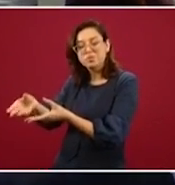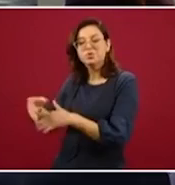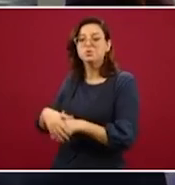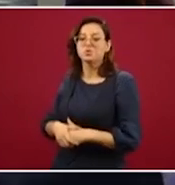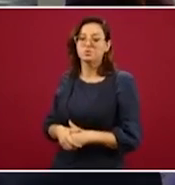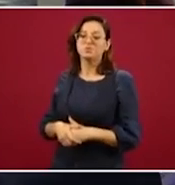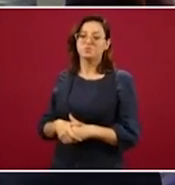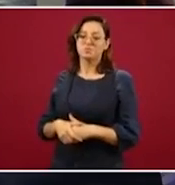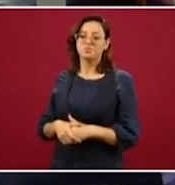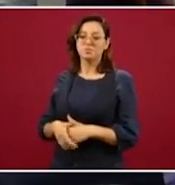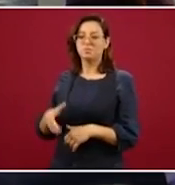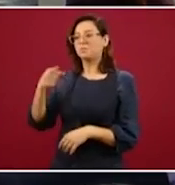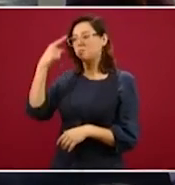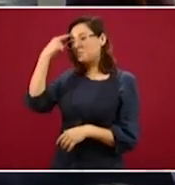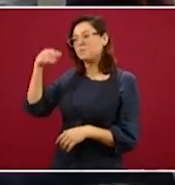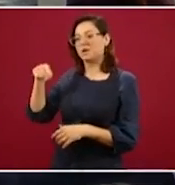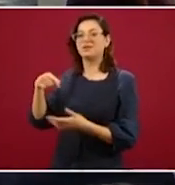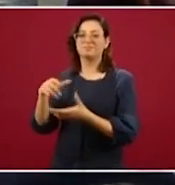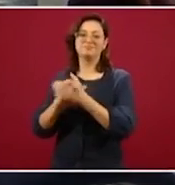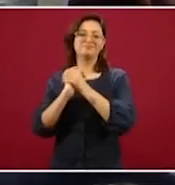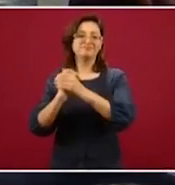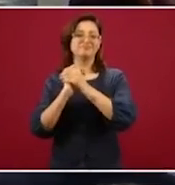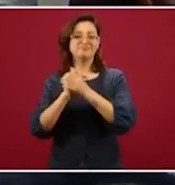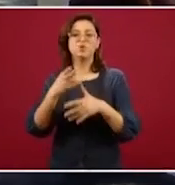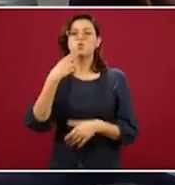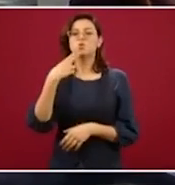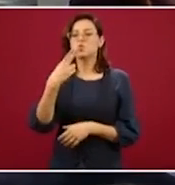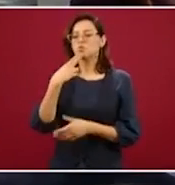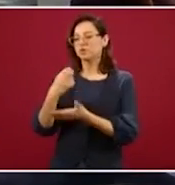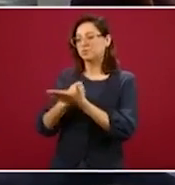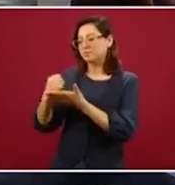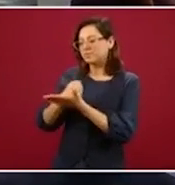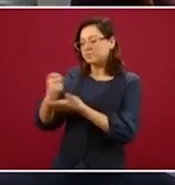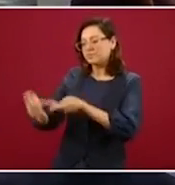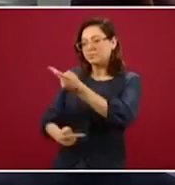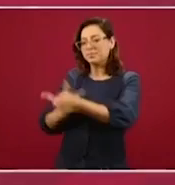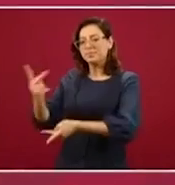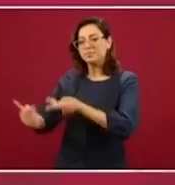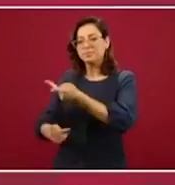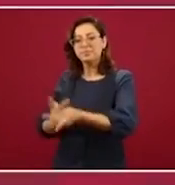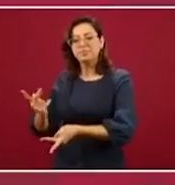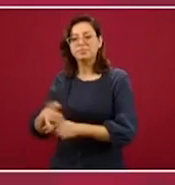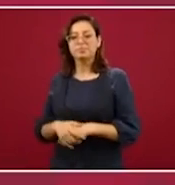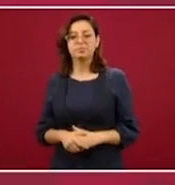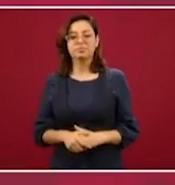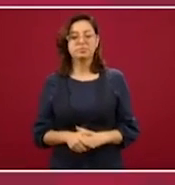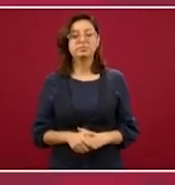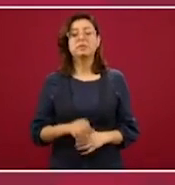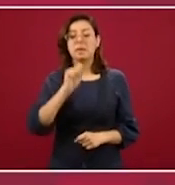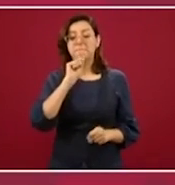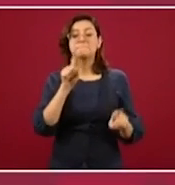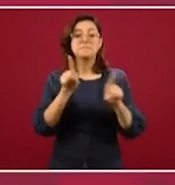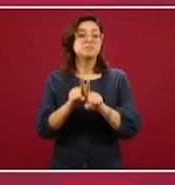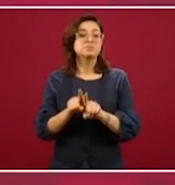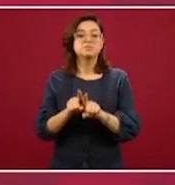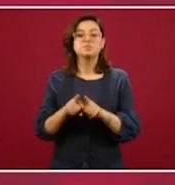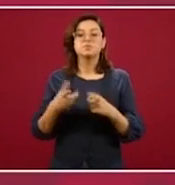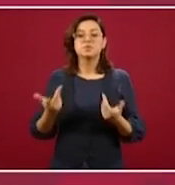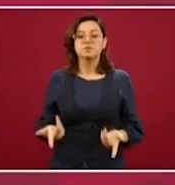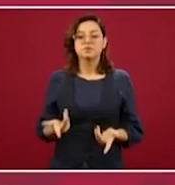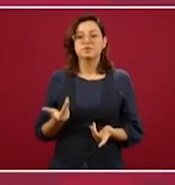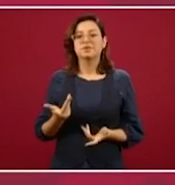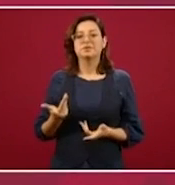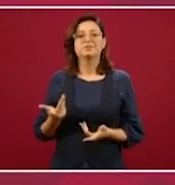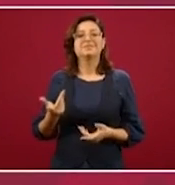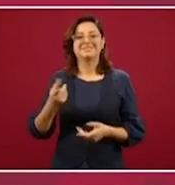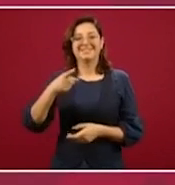es para lo que se utilizan las tandas. O lo que aquí se mencionó también, las coyotas.